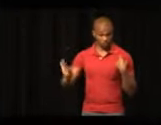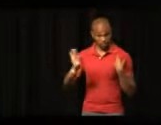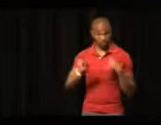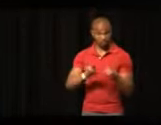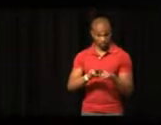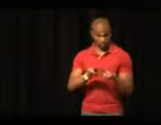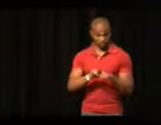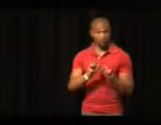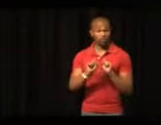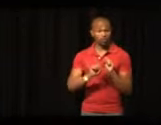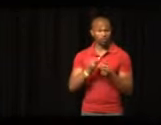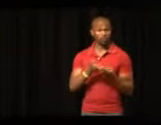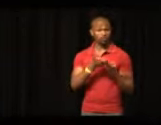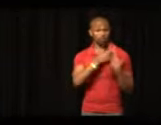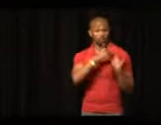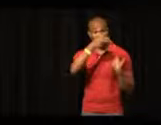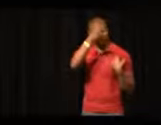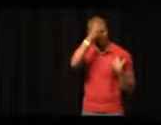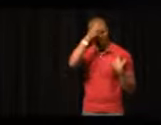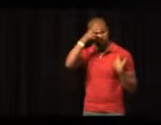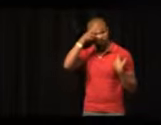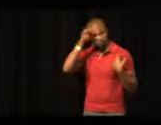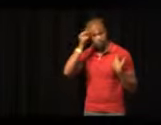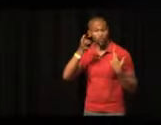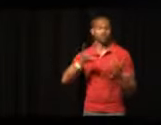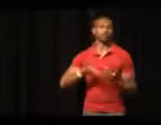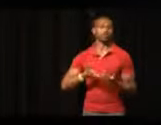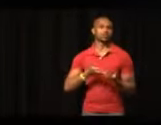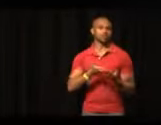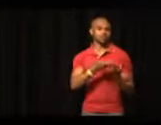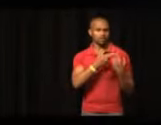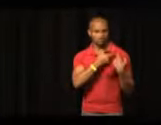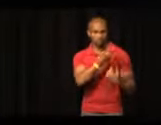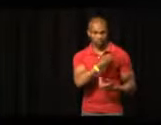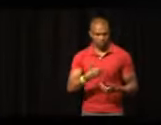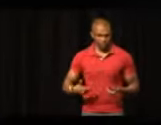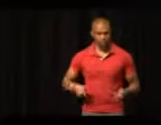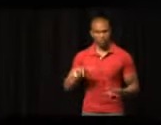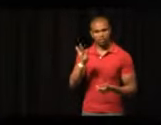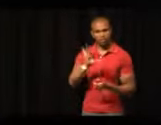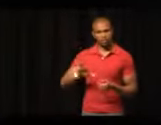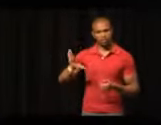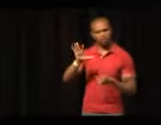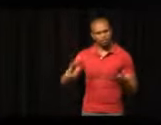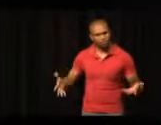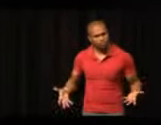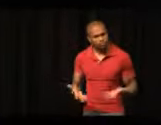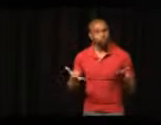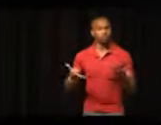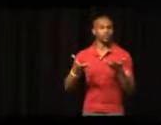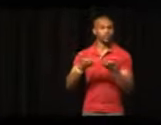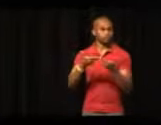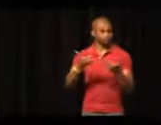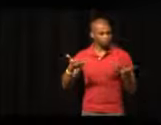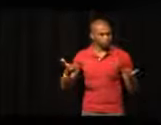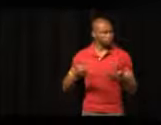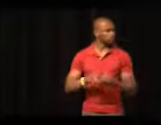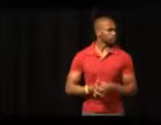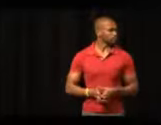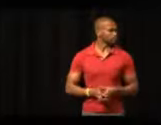papel de las universidades, el papel de las alcaldías, del gobierno federal en la promoción de esas acciones.